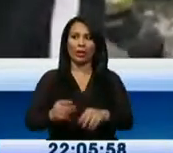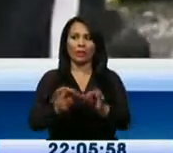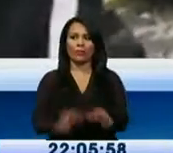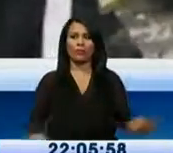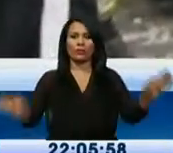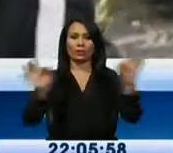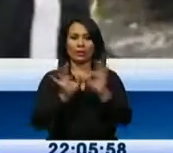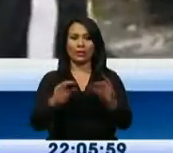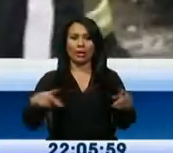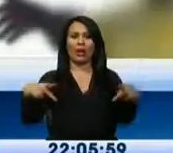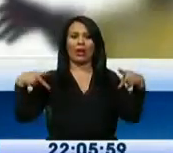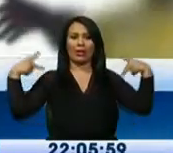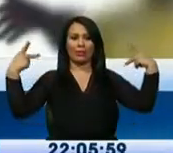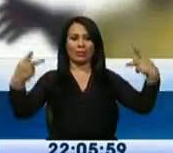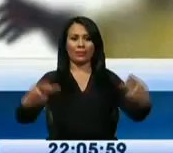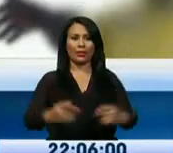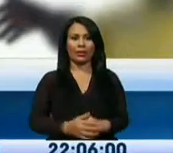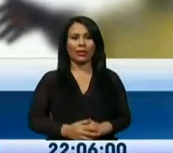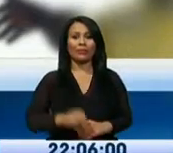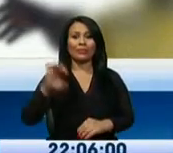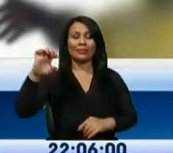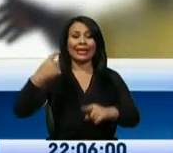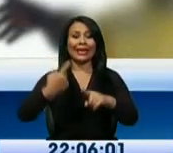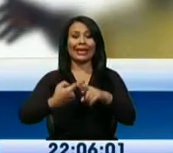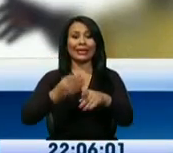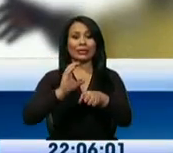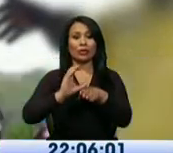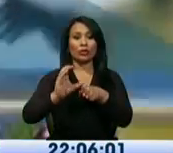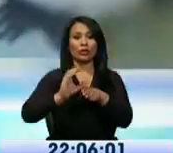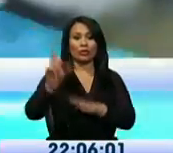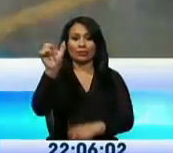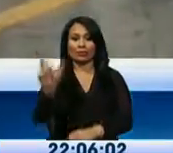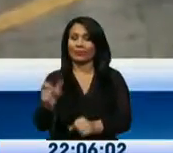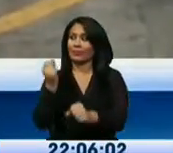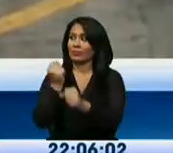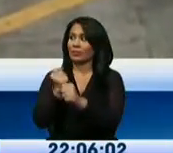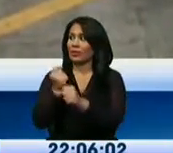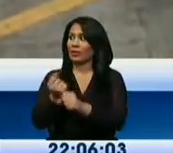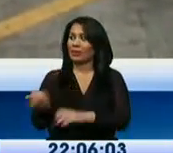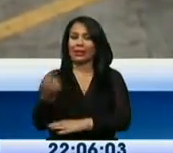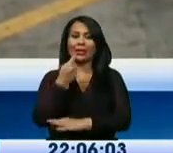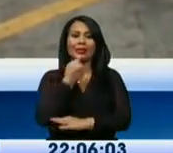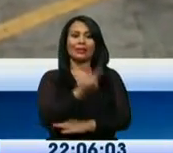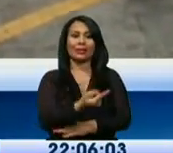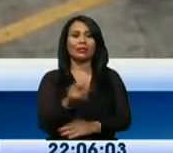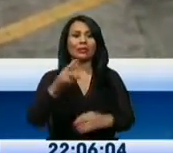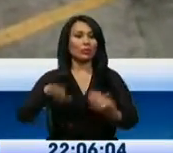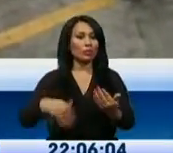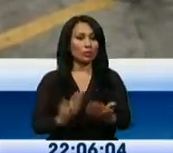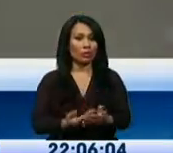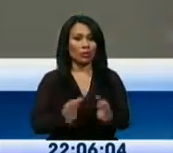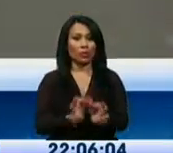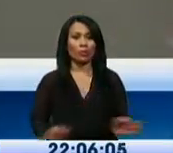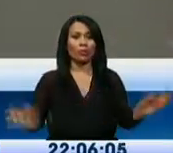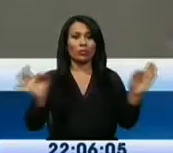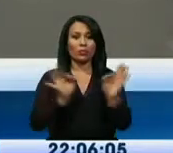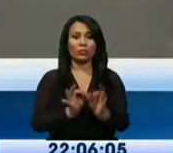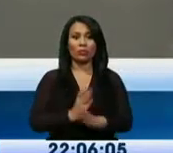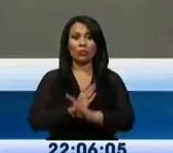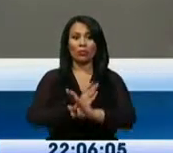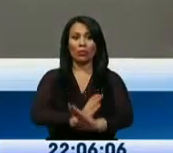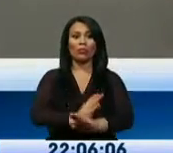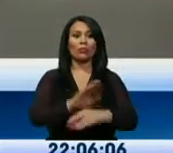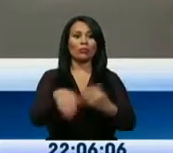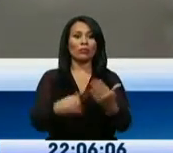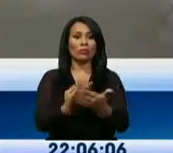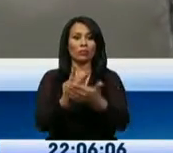concejal de Esmeraldas, Camilo C., y su amigo Alejo B., un conocido profesor de la provincia Verde, fueron las víctimas. Ambos se desplazaban